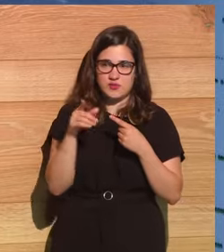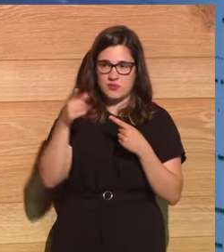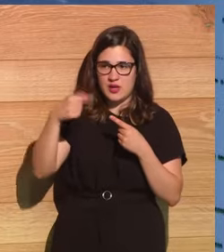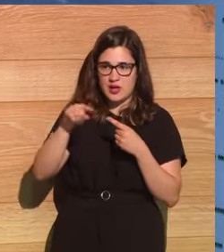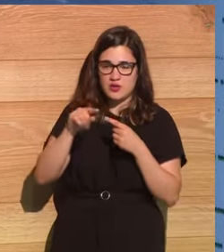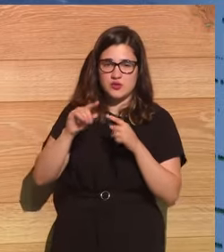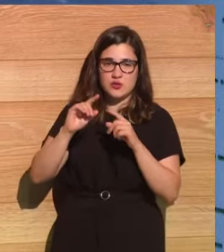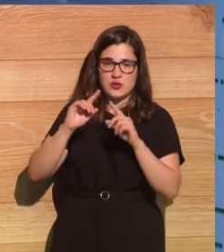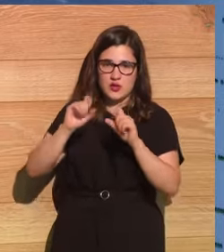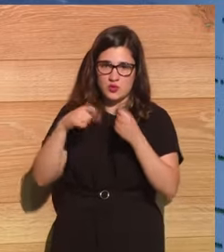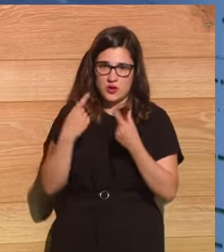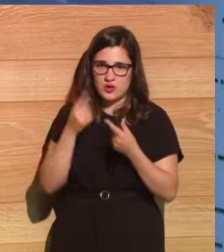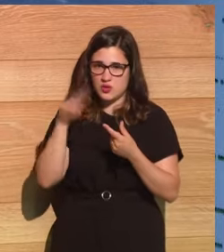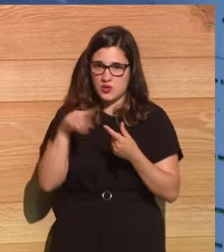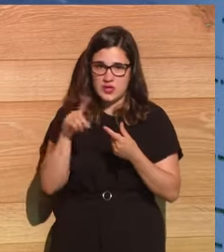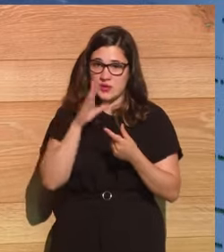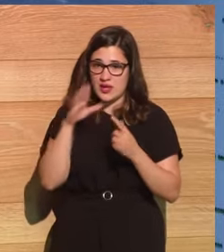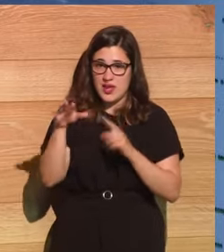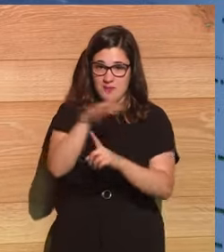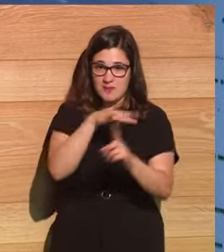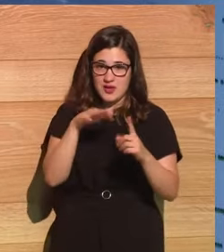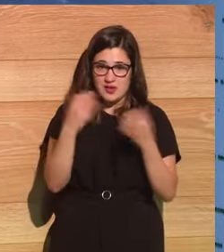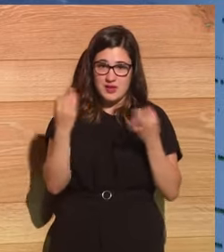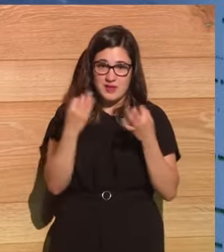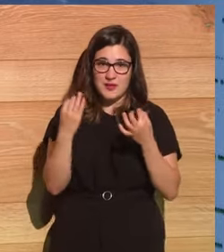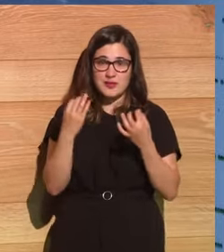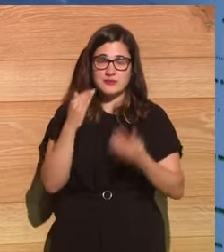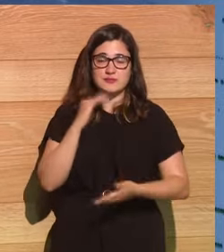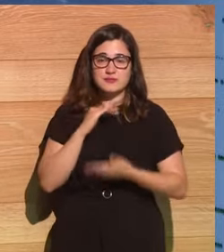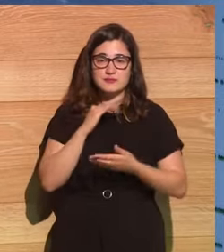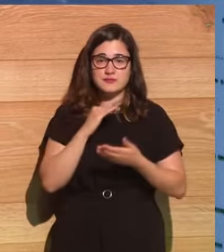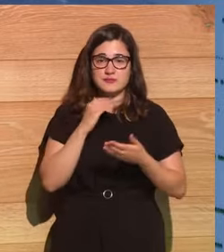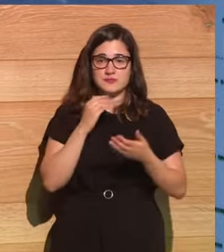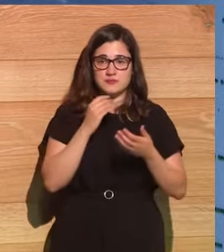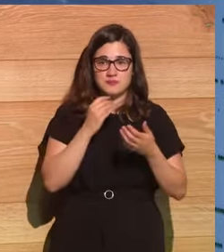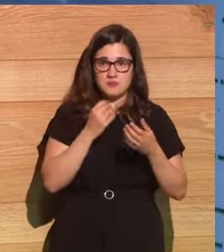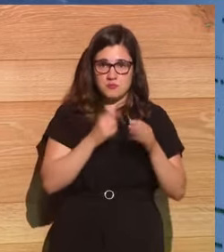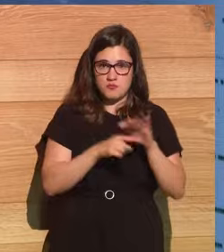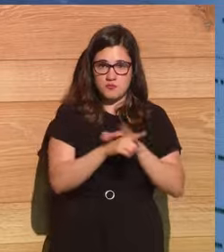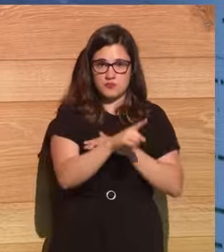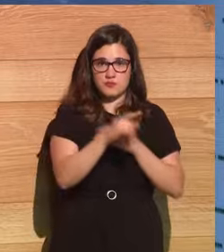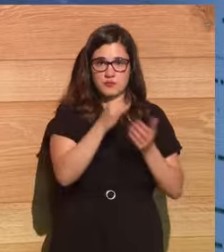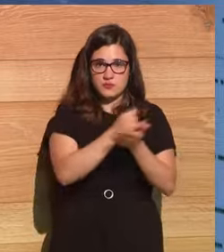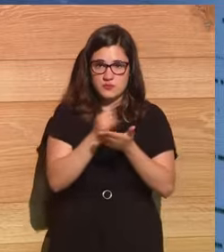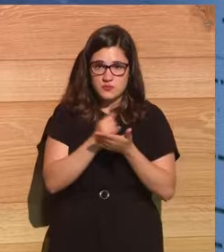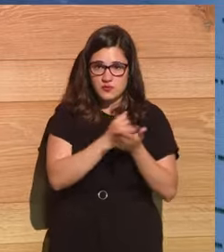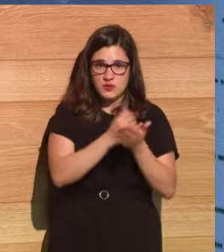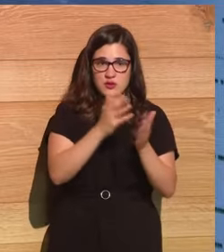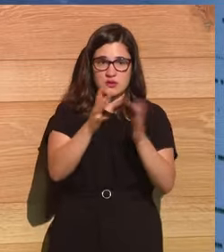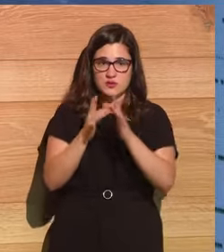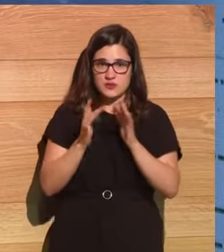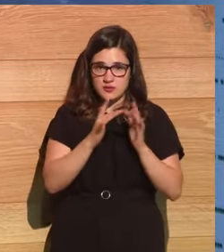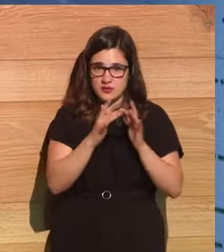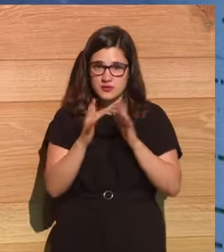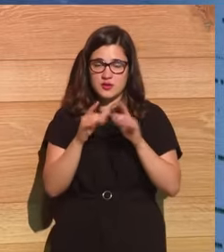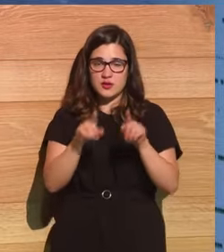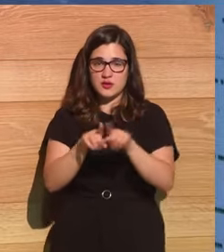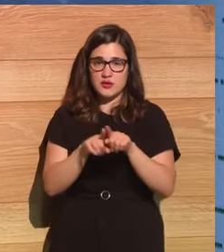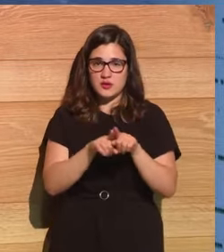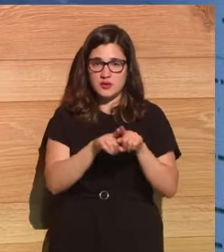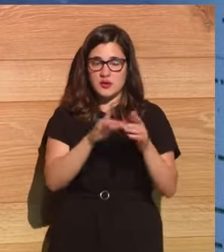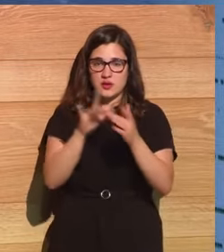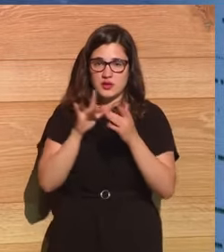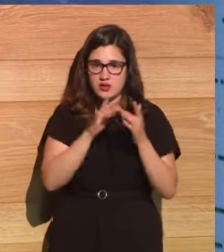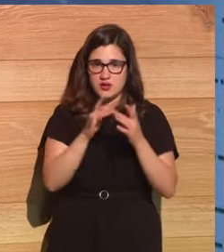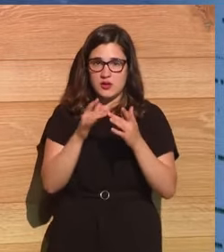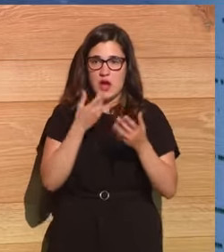ellos, porque en el ambiente en el que tenían que desarrollar esas competencias de explorar las relaciones, de buscar, ¿no? De jugar, entre